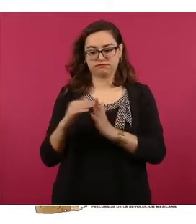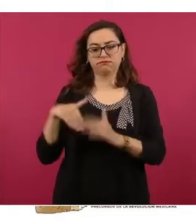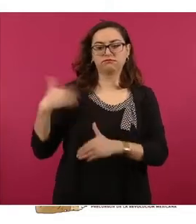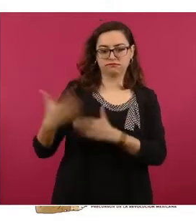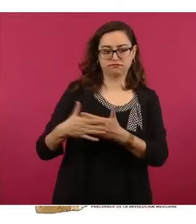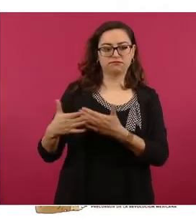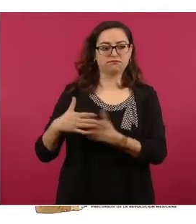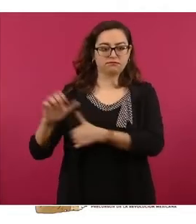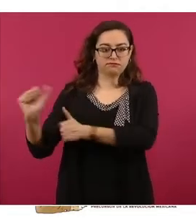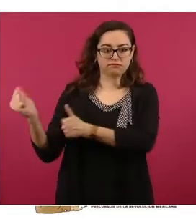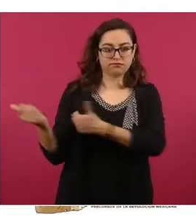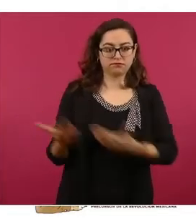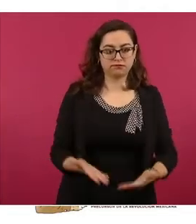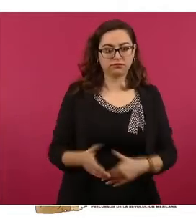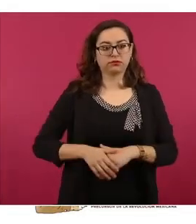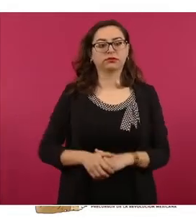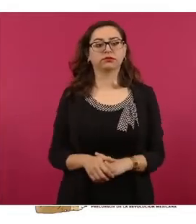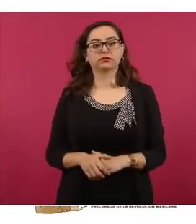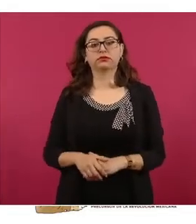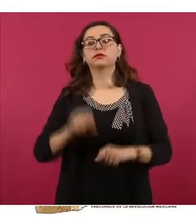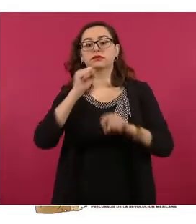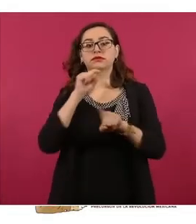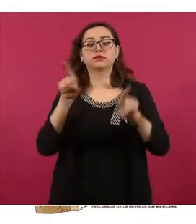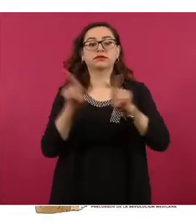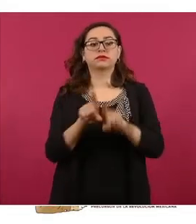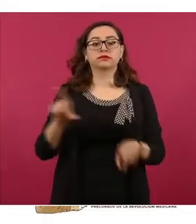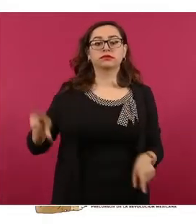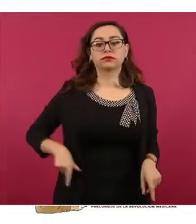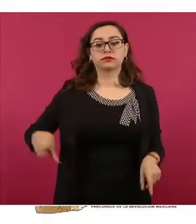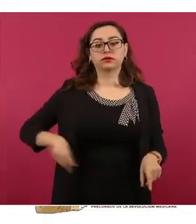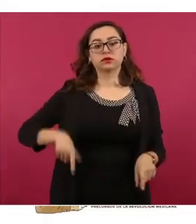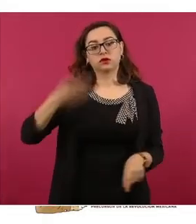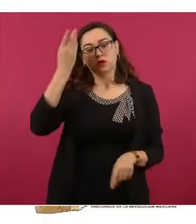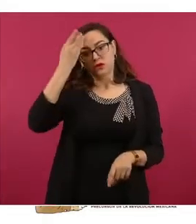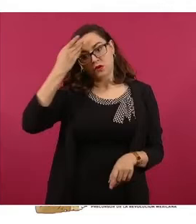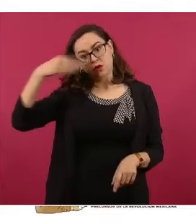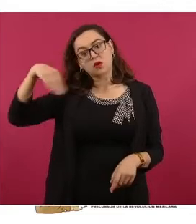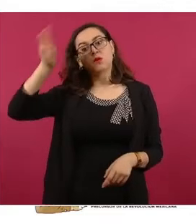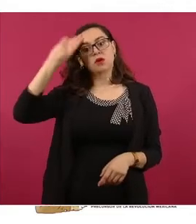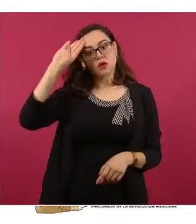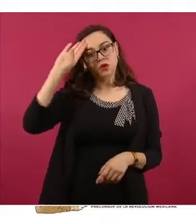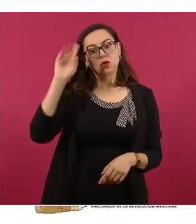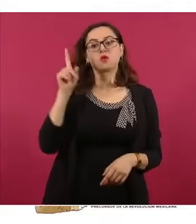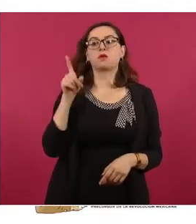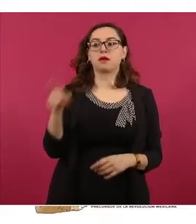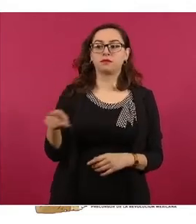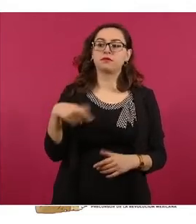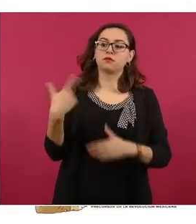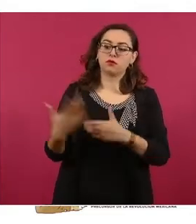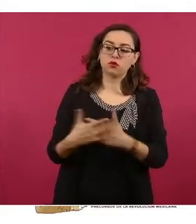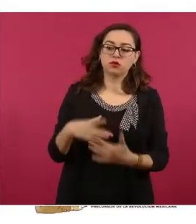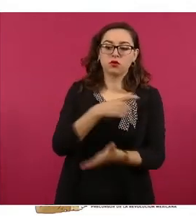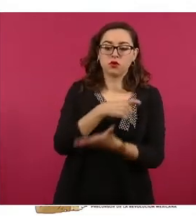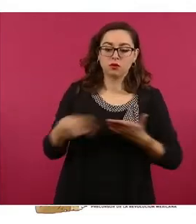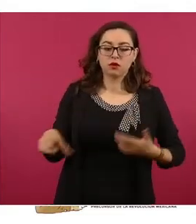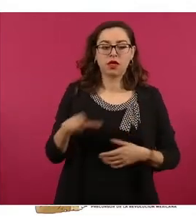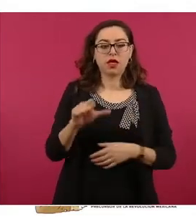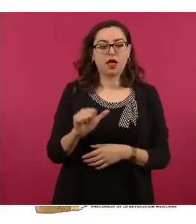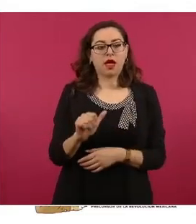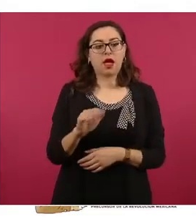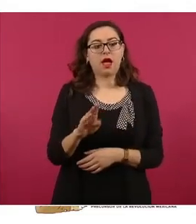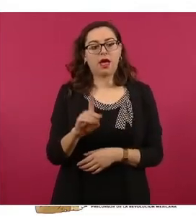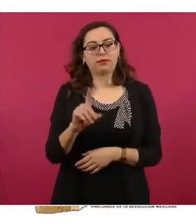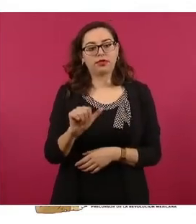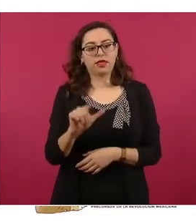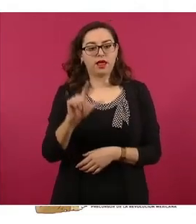el contrato con el gobierno de Cuba y su compañía de biotecnología para la vacuna Abdala, con 9 millones